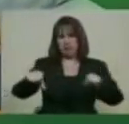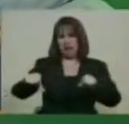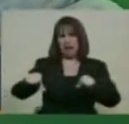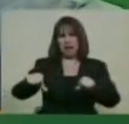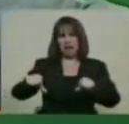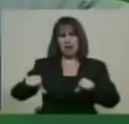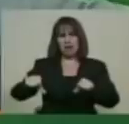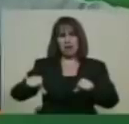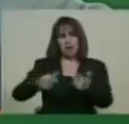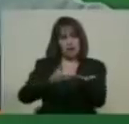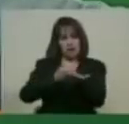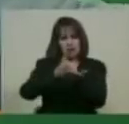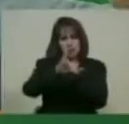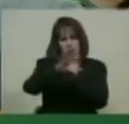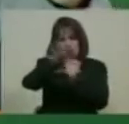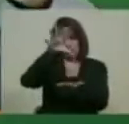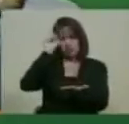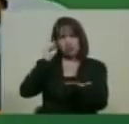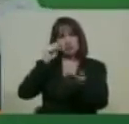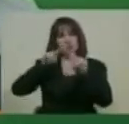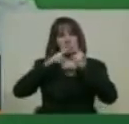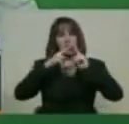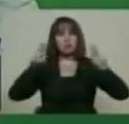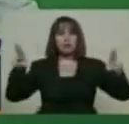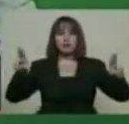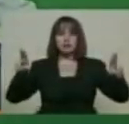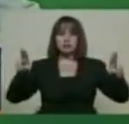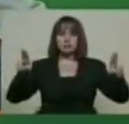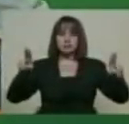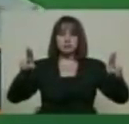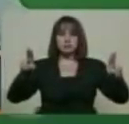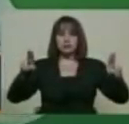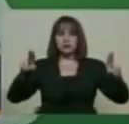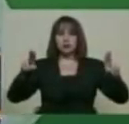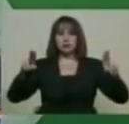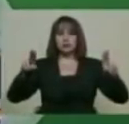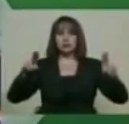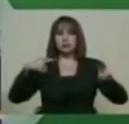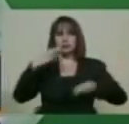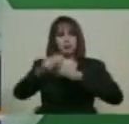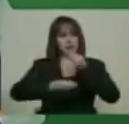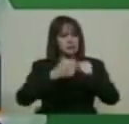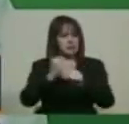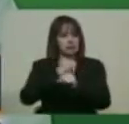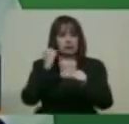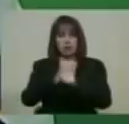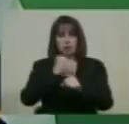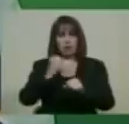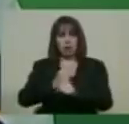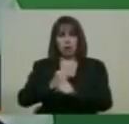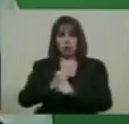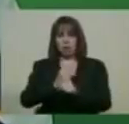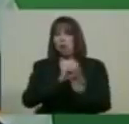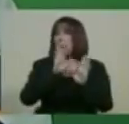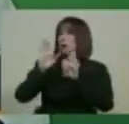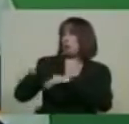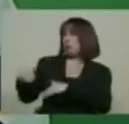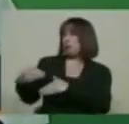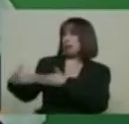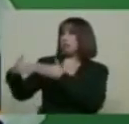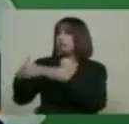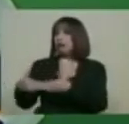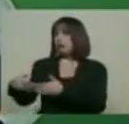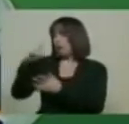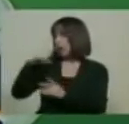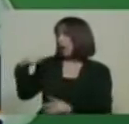el camino del entendimiento y de la paz. y hacerle el trabajo como agente del Pentágono que ha sido durante muchos